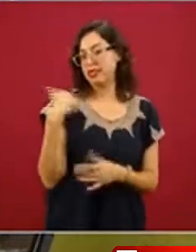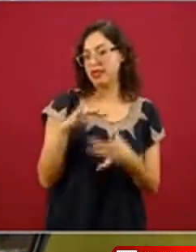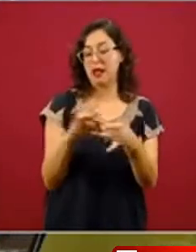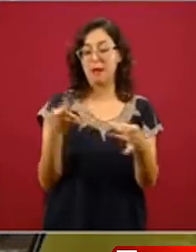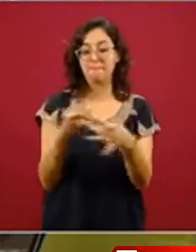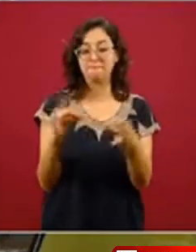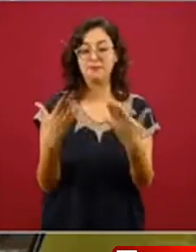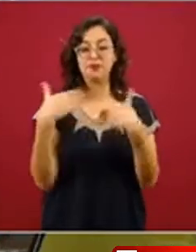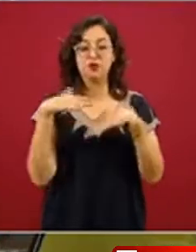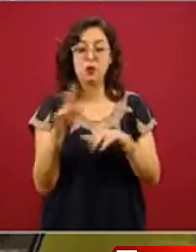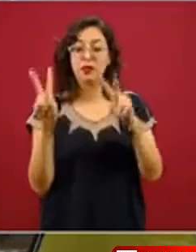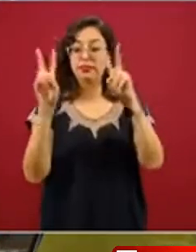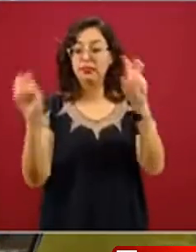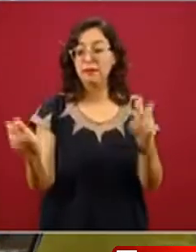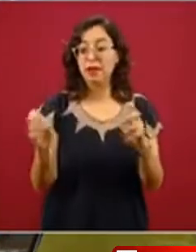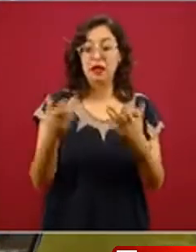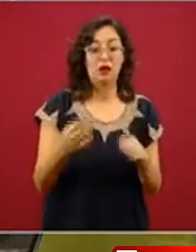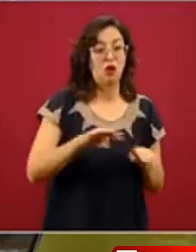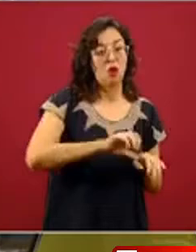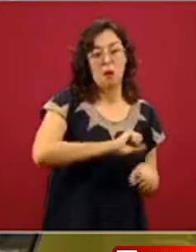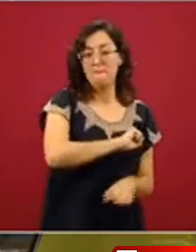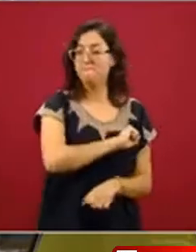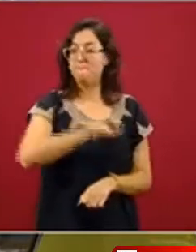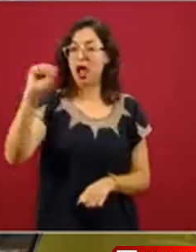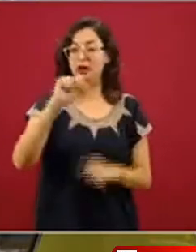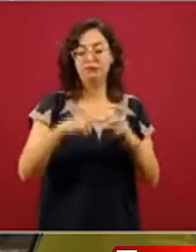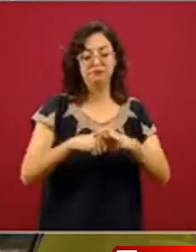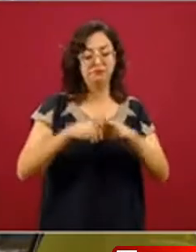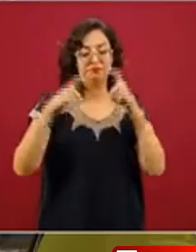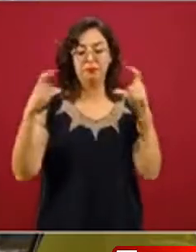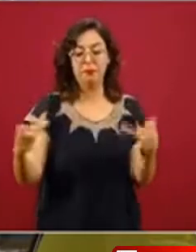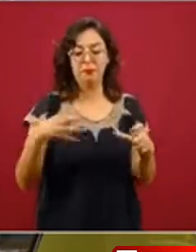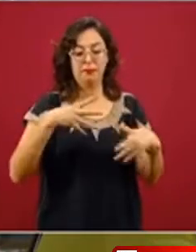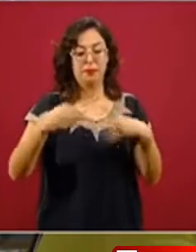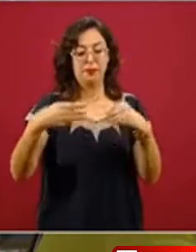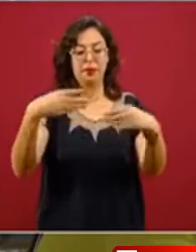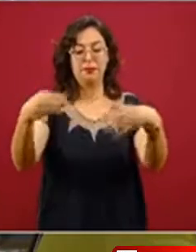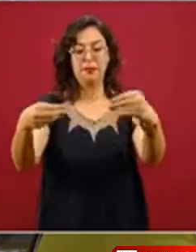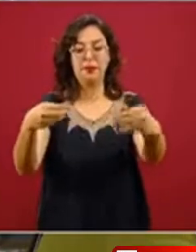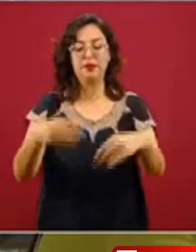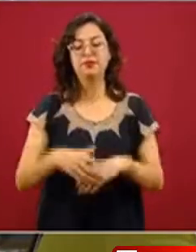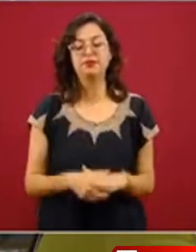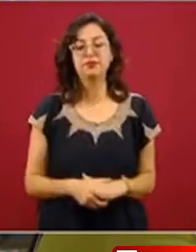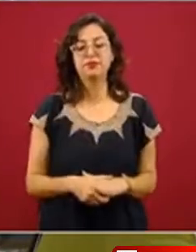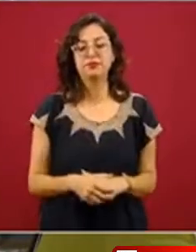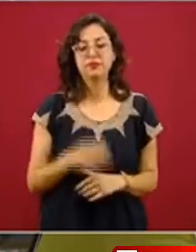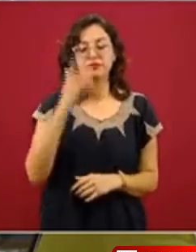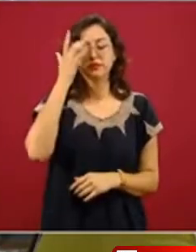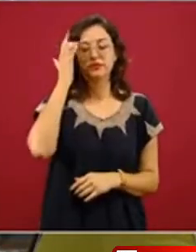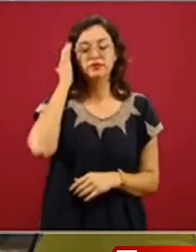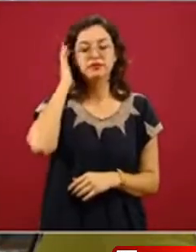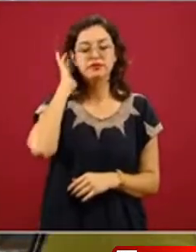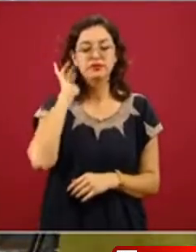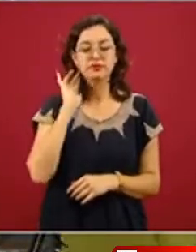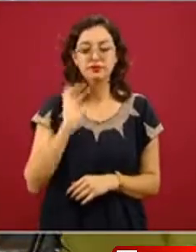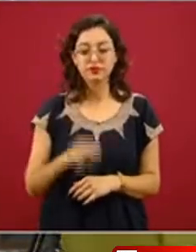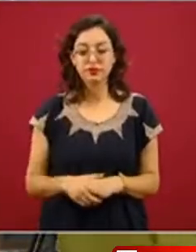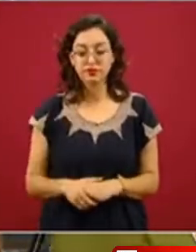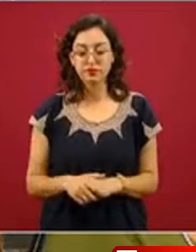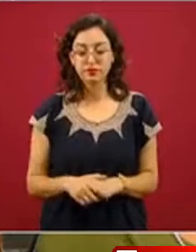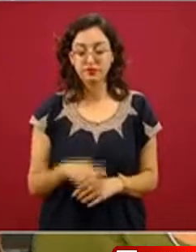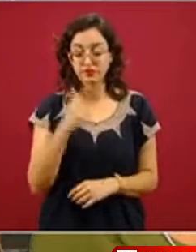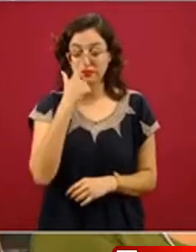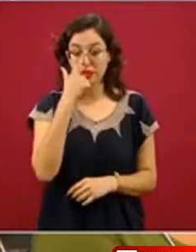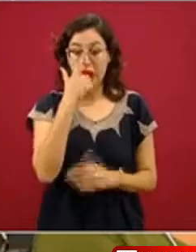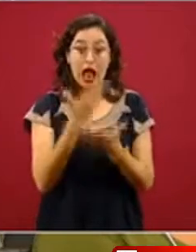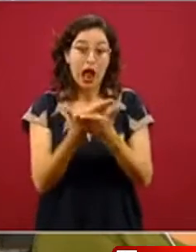respecto al pico de la pandemia, al final de la primera etapa de este coronavirus. Ahora algunos